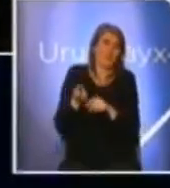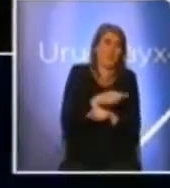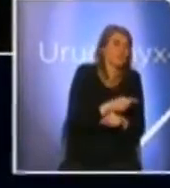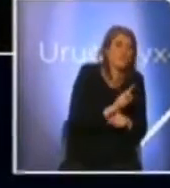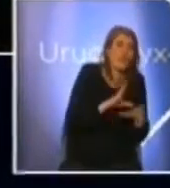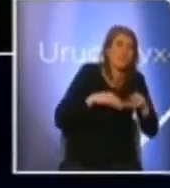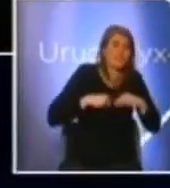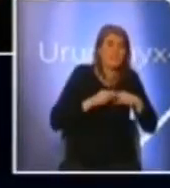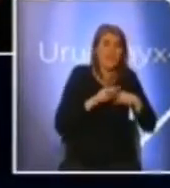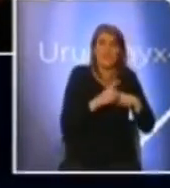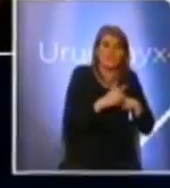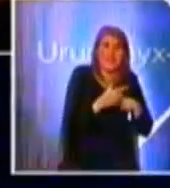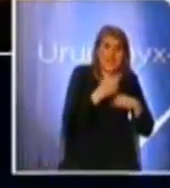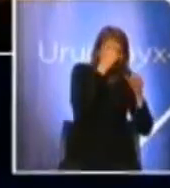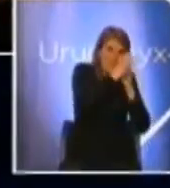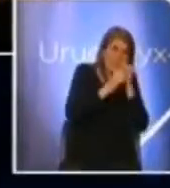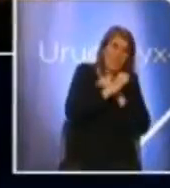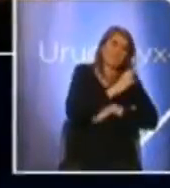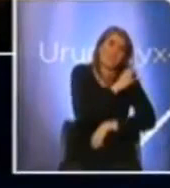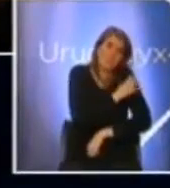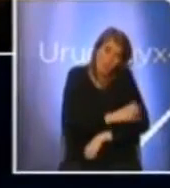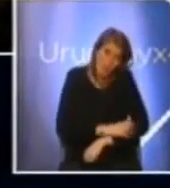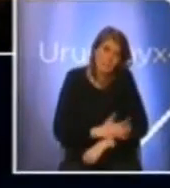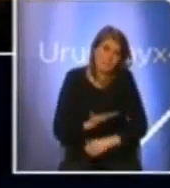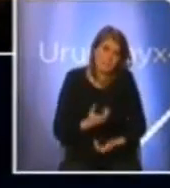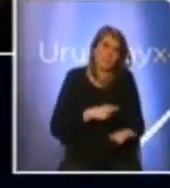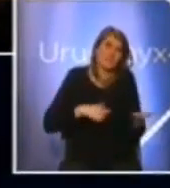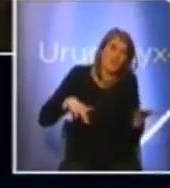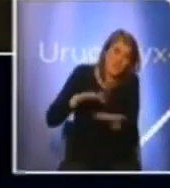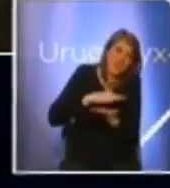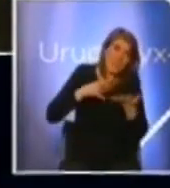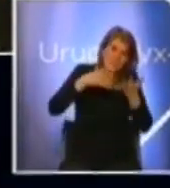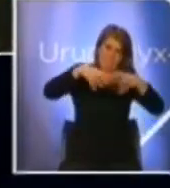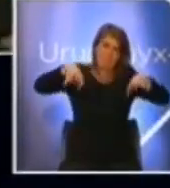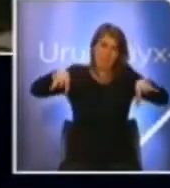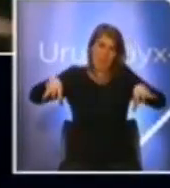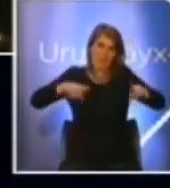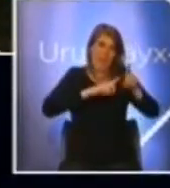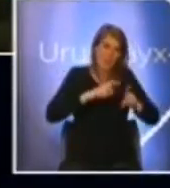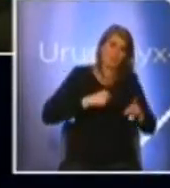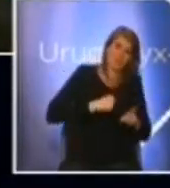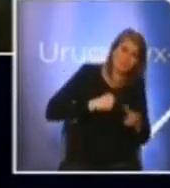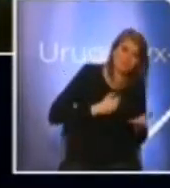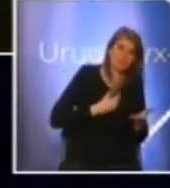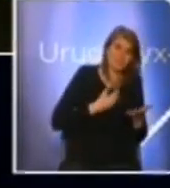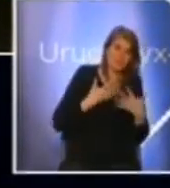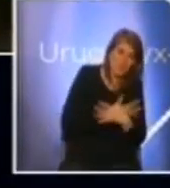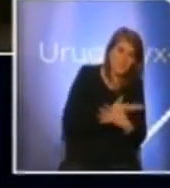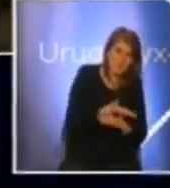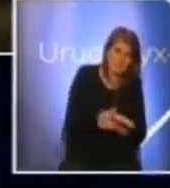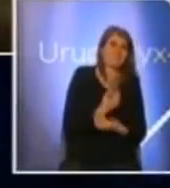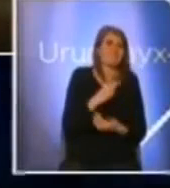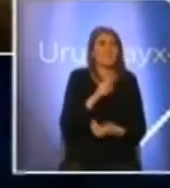adaptan. Entonces, eso puede llegar a generar dolor en las sociedades. La forma, de alguna manera, de pensar esto